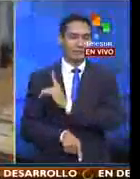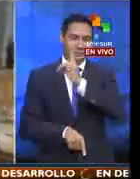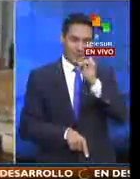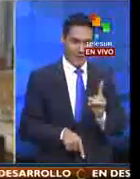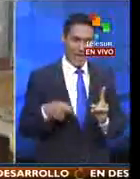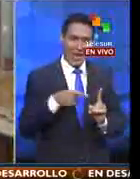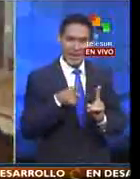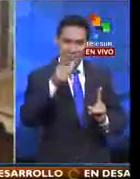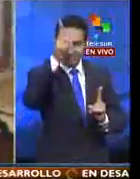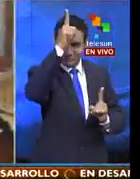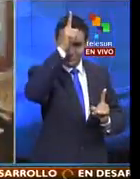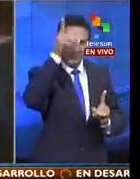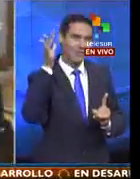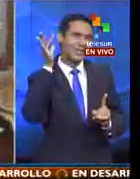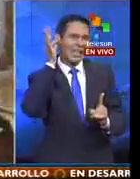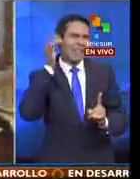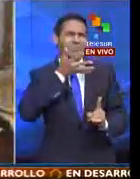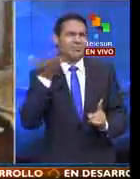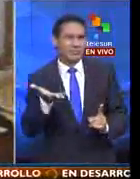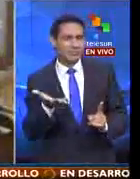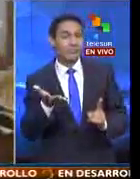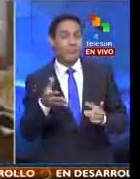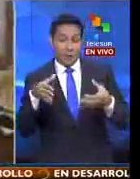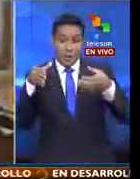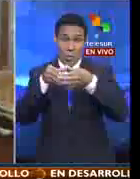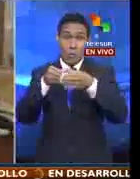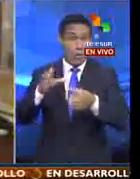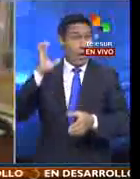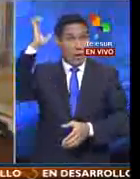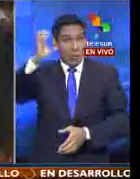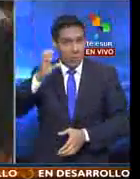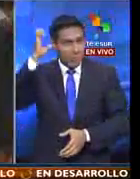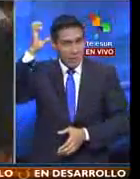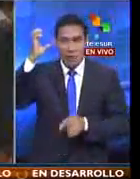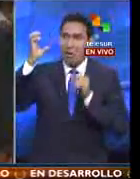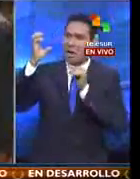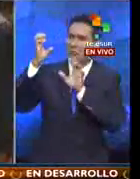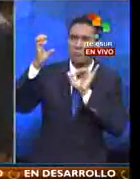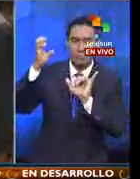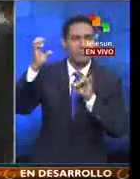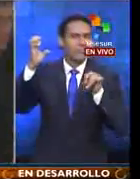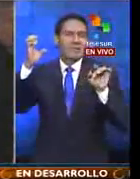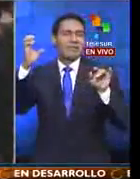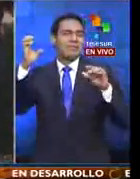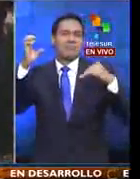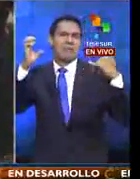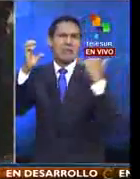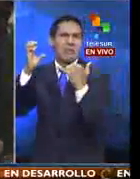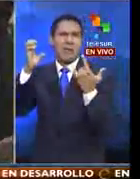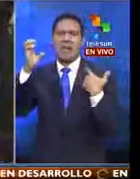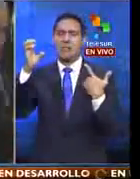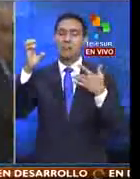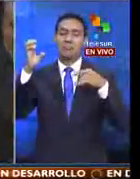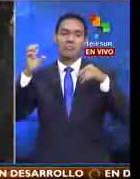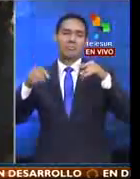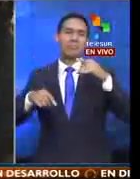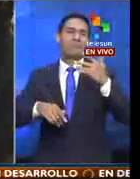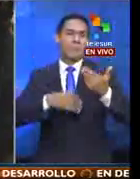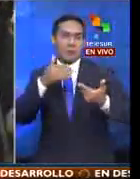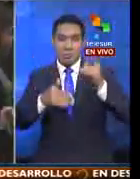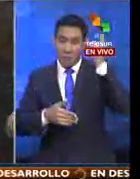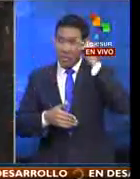Merkel, quien representa aquí al bloque europeo, al bloque desde Bruselas, que por cierto también aumentó en fechas recientes